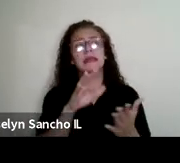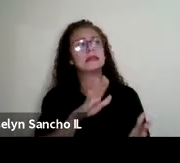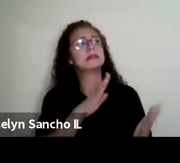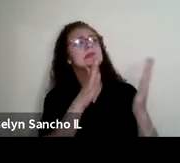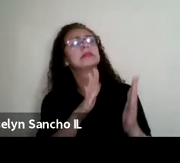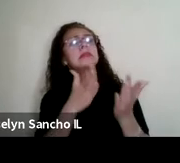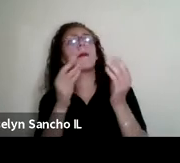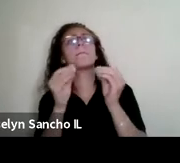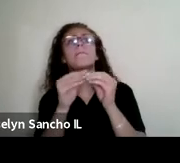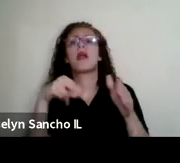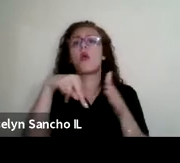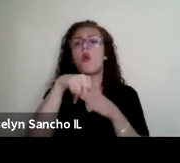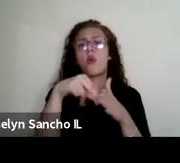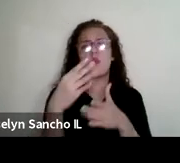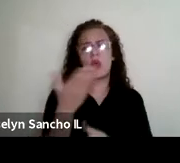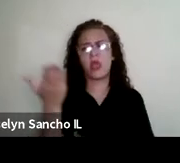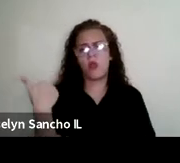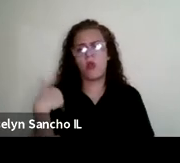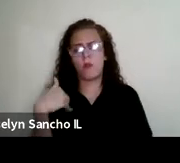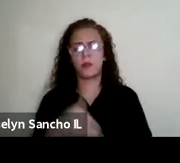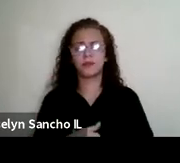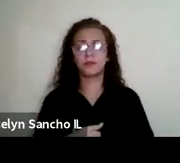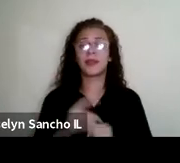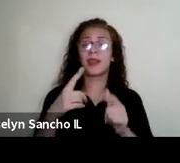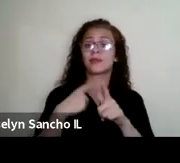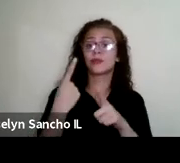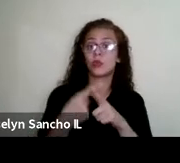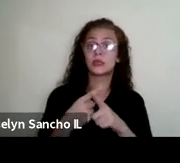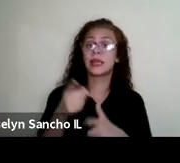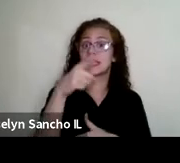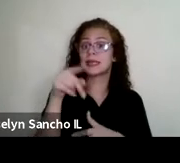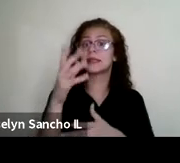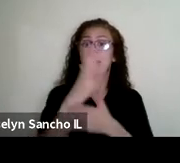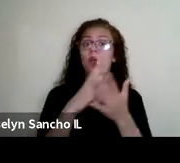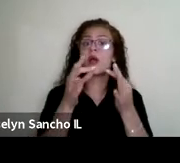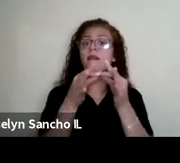enfrentando más obstáculos que los varones. Entonces,